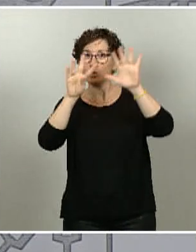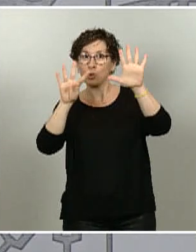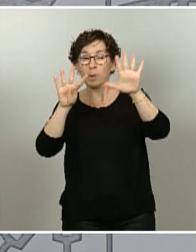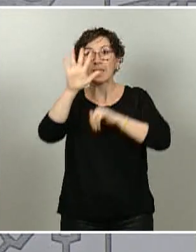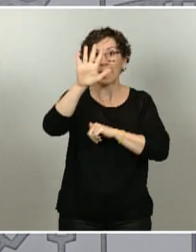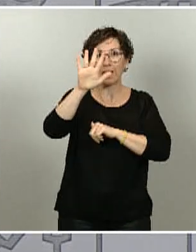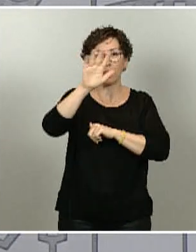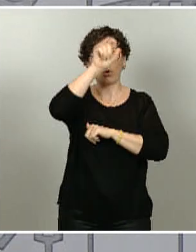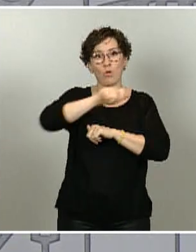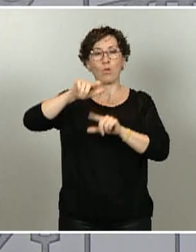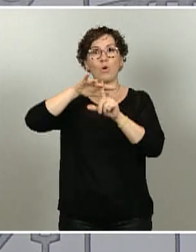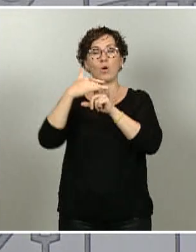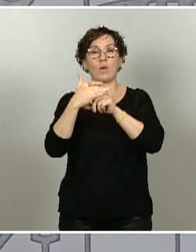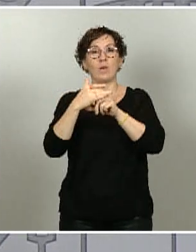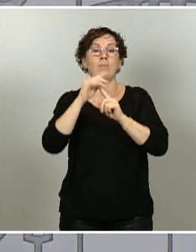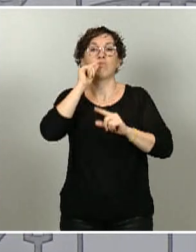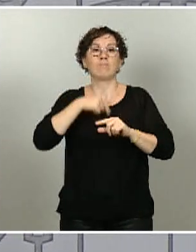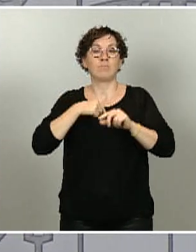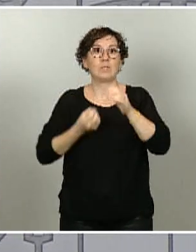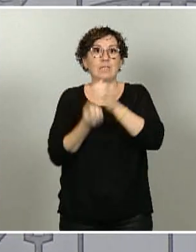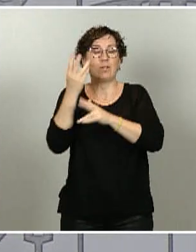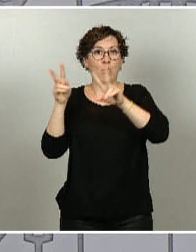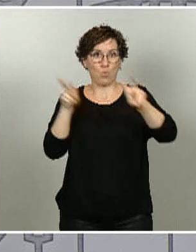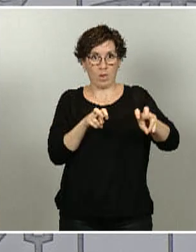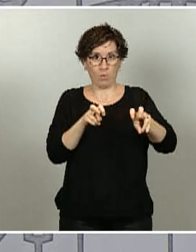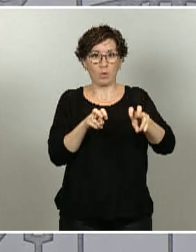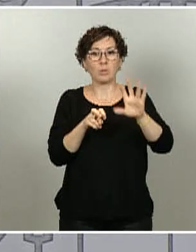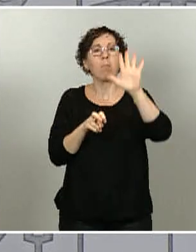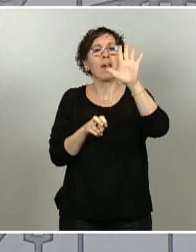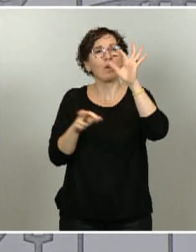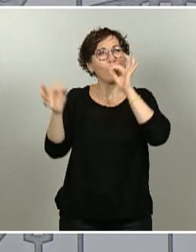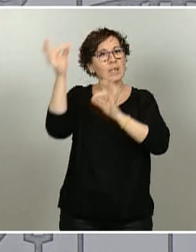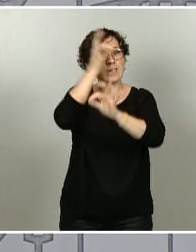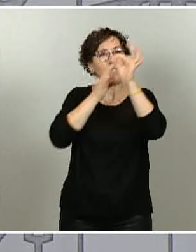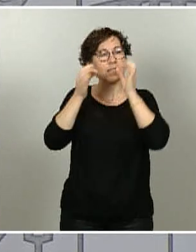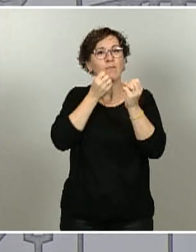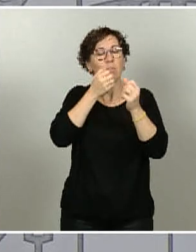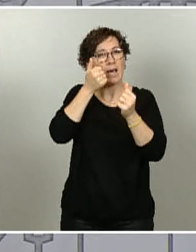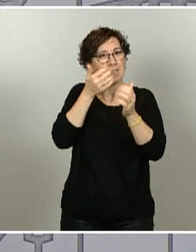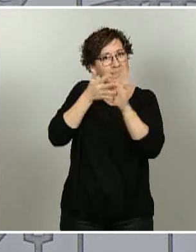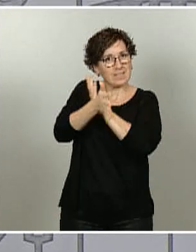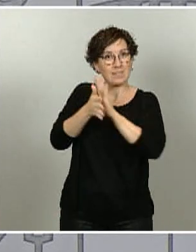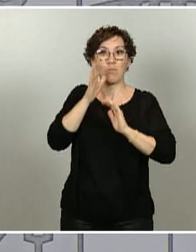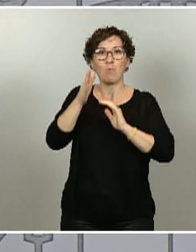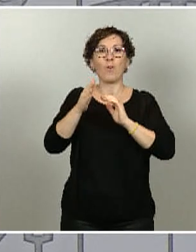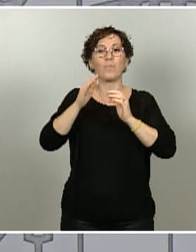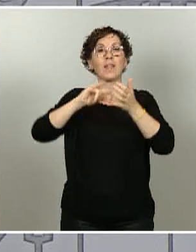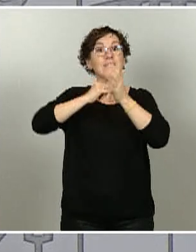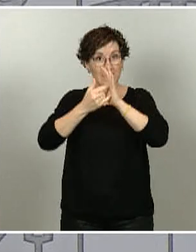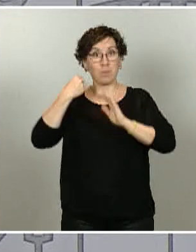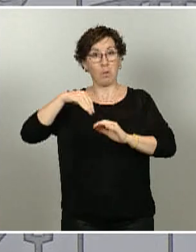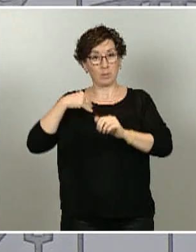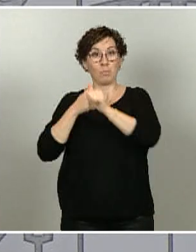nuevos, pero sí que tenemos alguna información más detallada por estas modificaciones que ha habido en los sistemas de vigilancia que hemos comentado en estos días